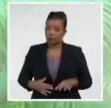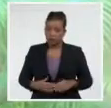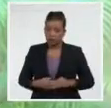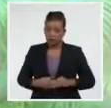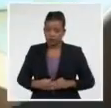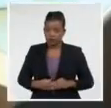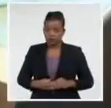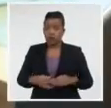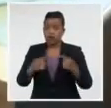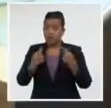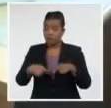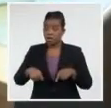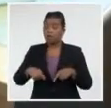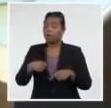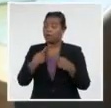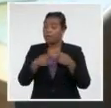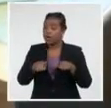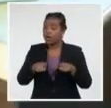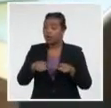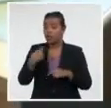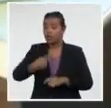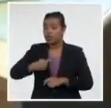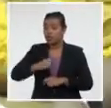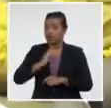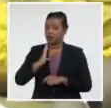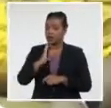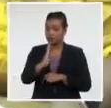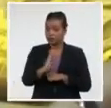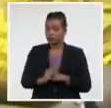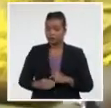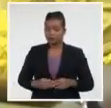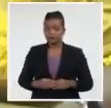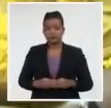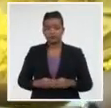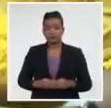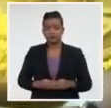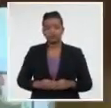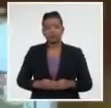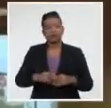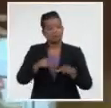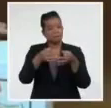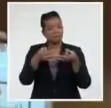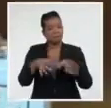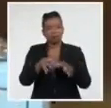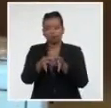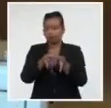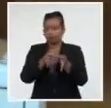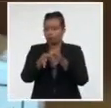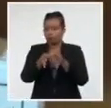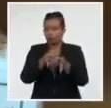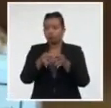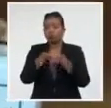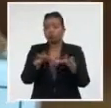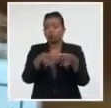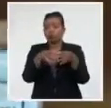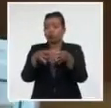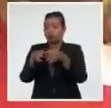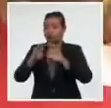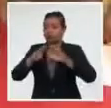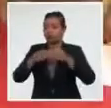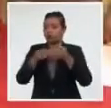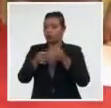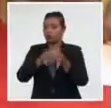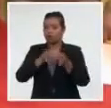con la base del respeto. La jornada de votaciones transcurrió con normalidad gracias al buen funcionamiento de los colegios electorales y la